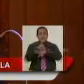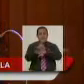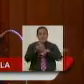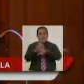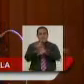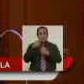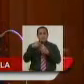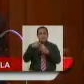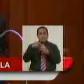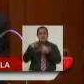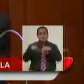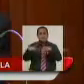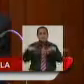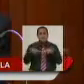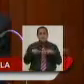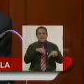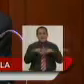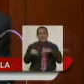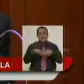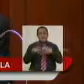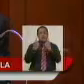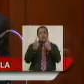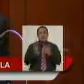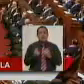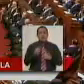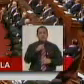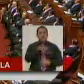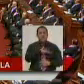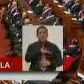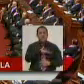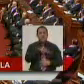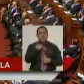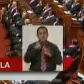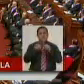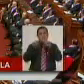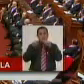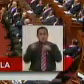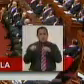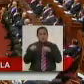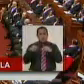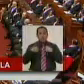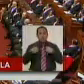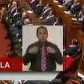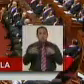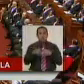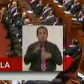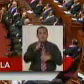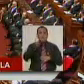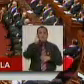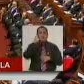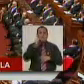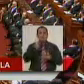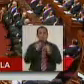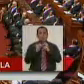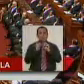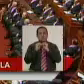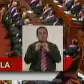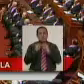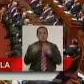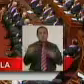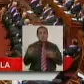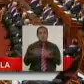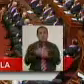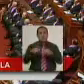diferentes ámbitos del quehacer económico y social. Por ello, hemos dispuesto la implementación de